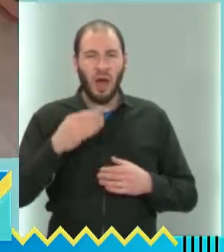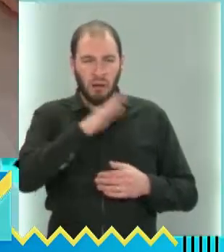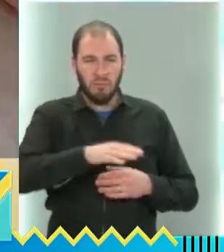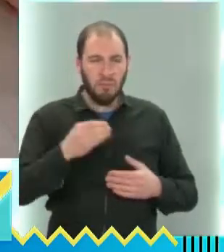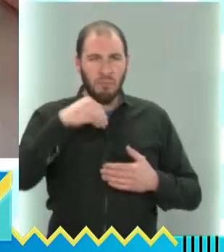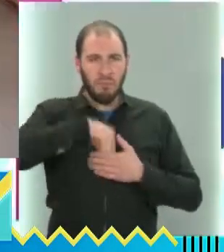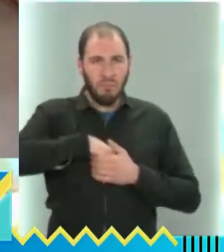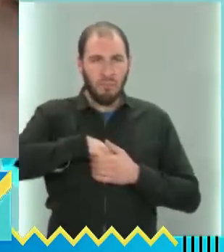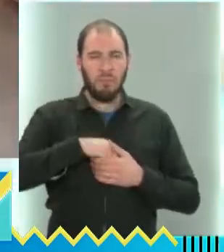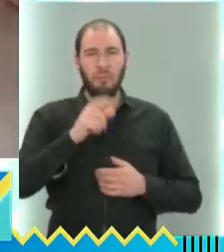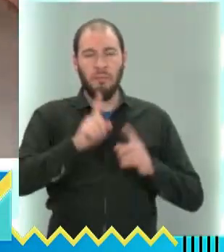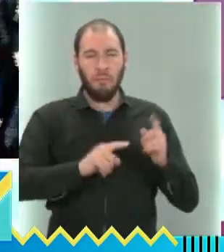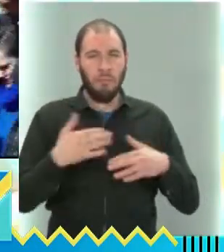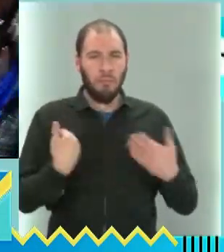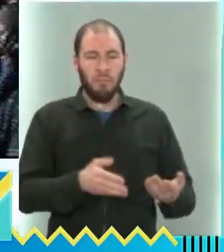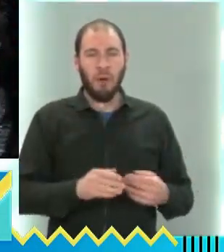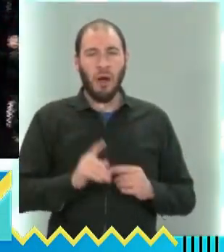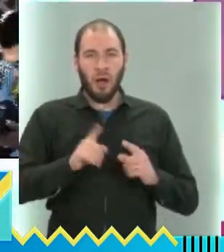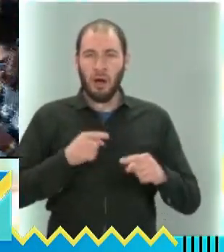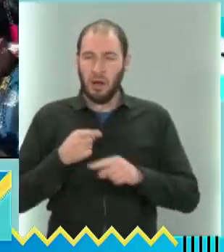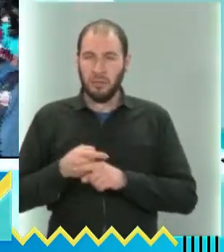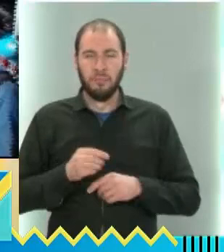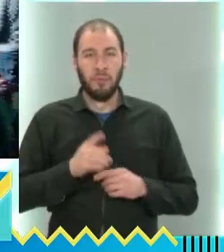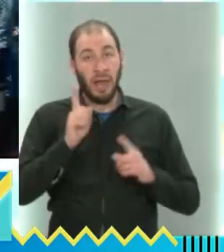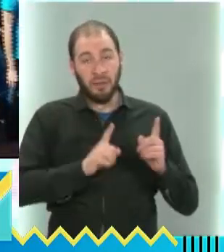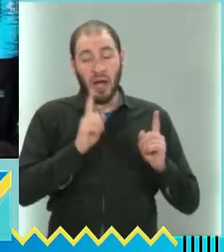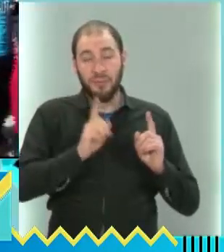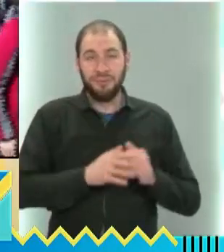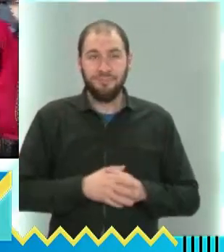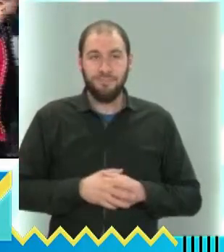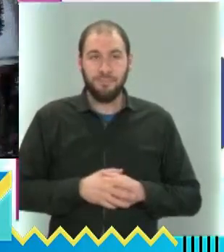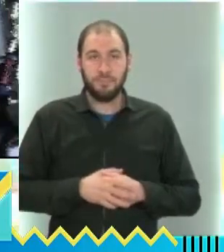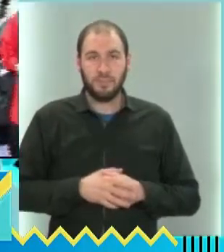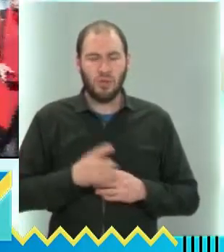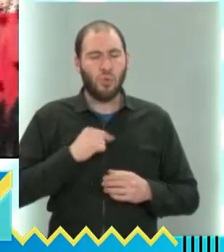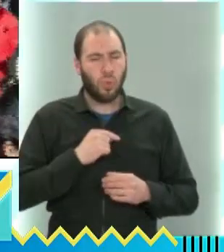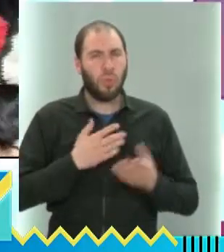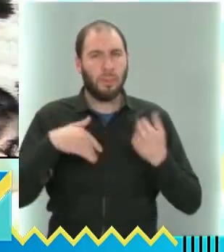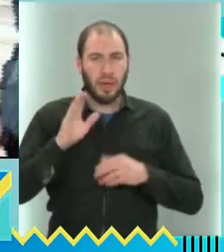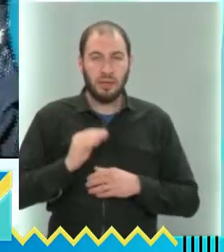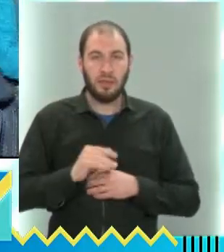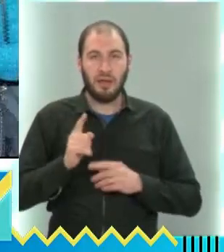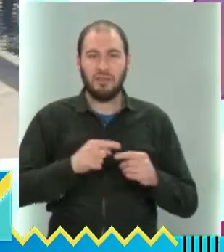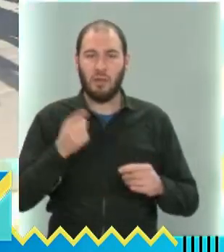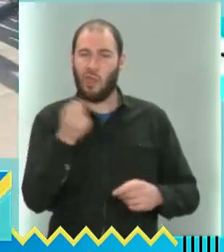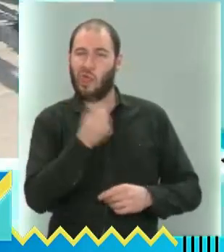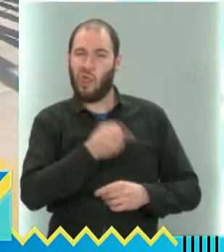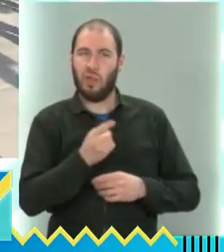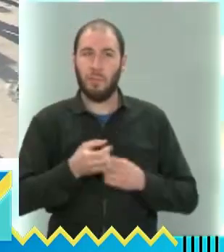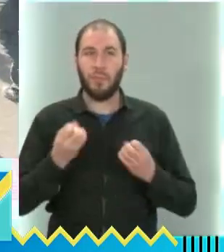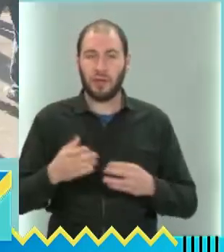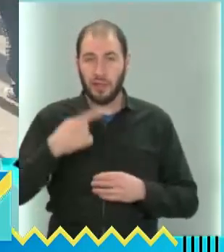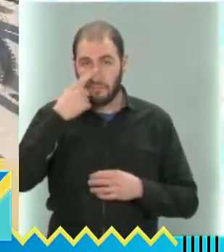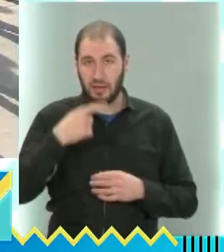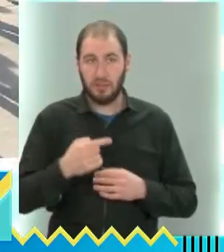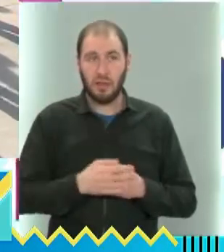Bien. Y hay chicos que están a favor y hay chicos que están en contra y hay chicos que... lo que más me duele de todo esto por ahí son las bajadas de líneas, porque